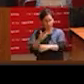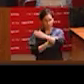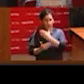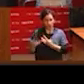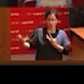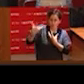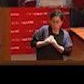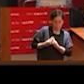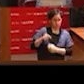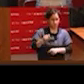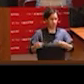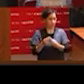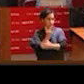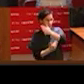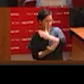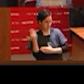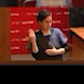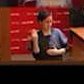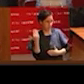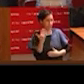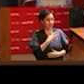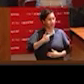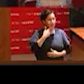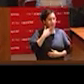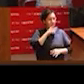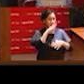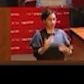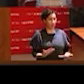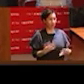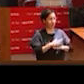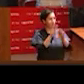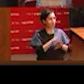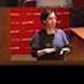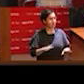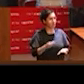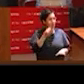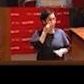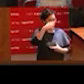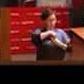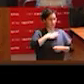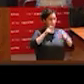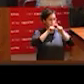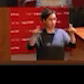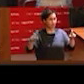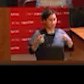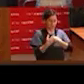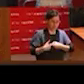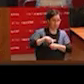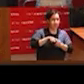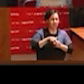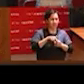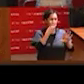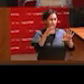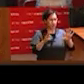eh con discapacidad eh eso nos ha llevado a que actualmente la plantilla por ejemplo de fsc inserta está compuesta en más de un